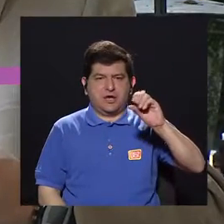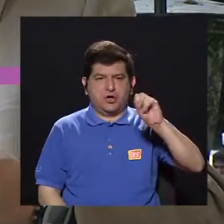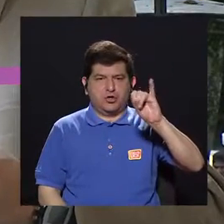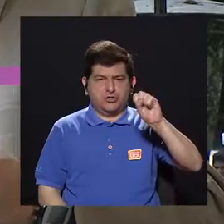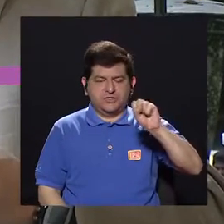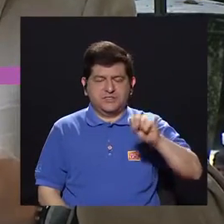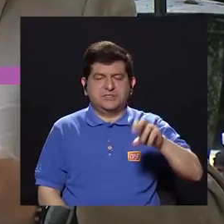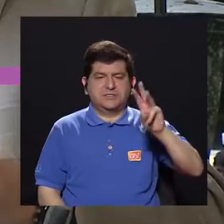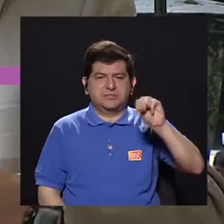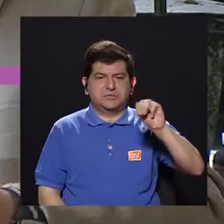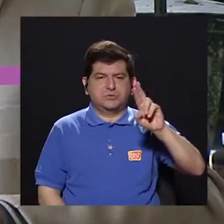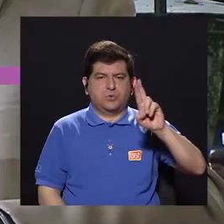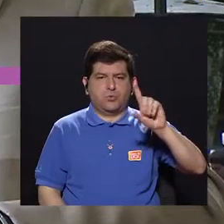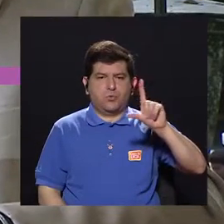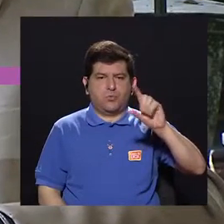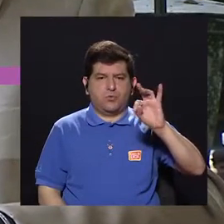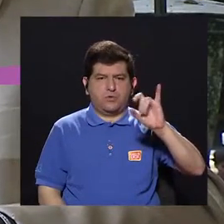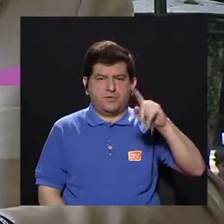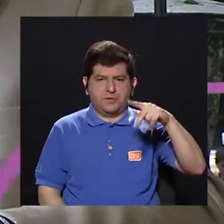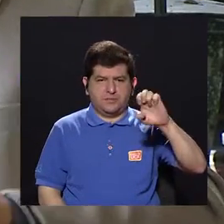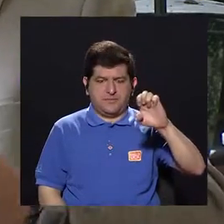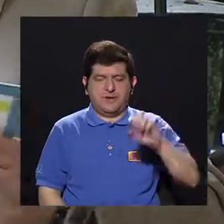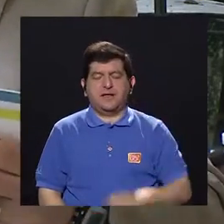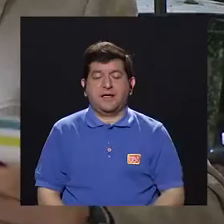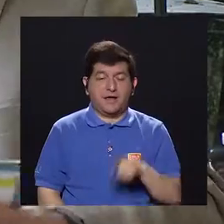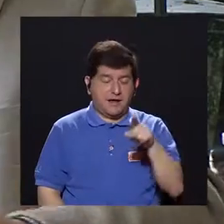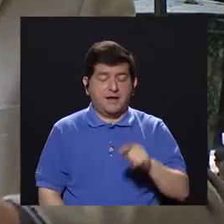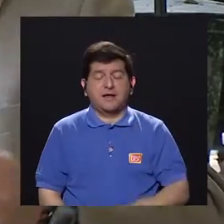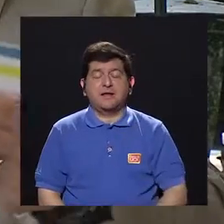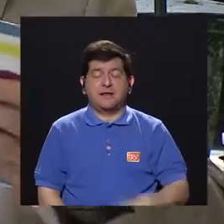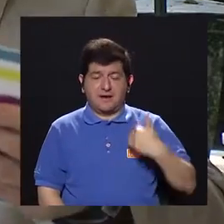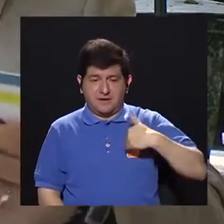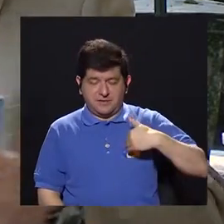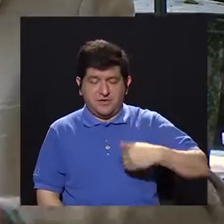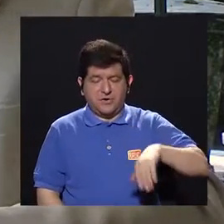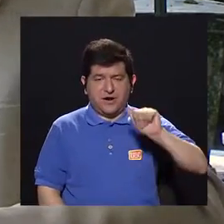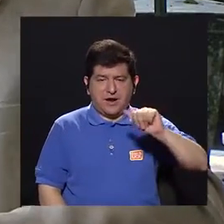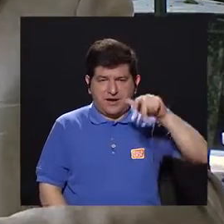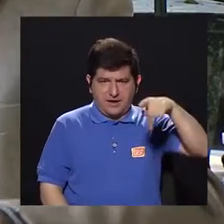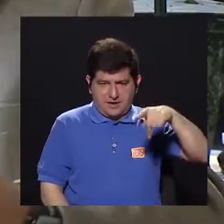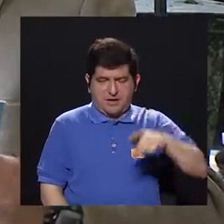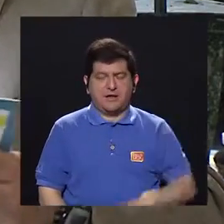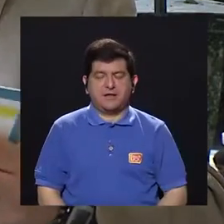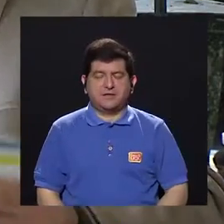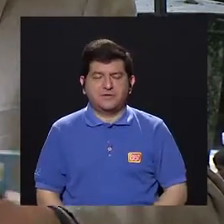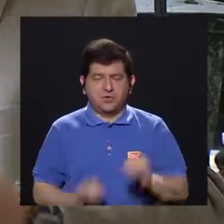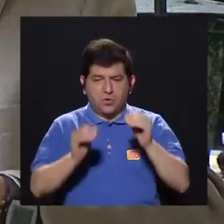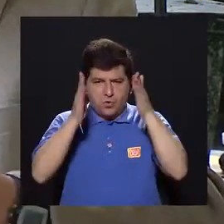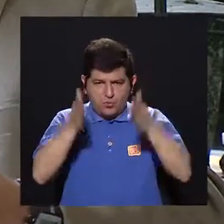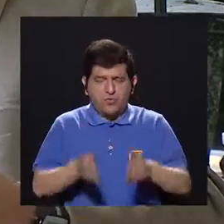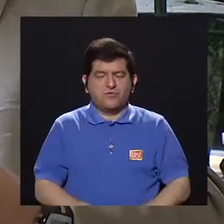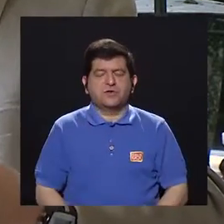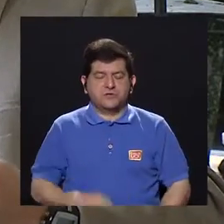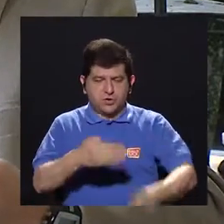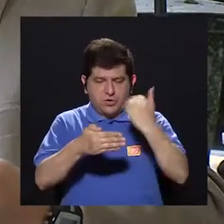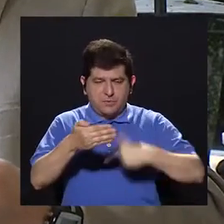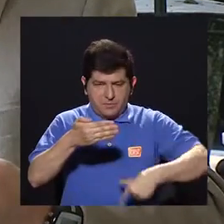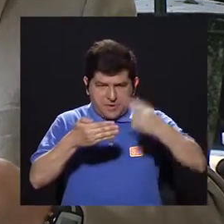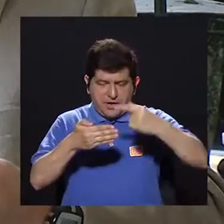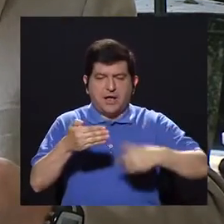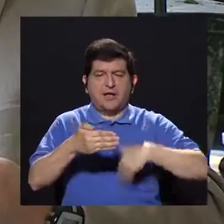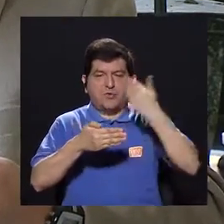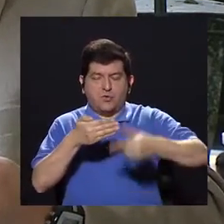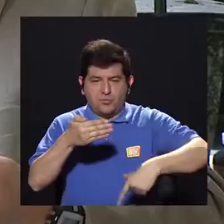invitado, el doctor Alexander Parajeles, quien es neurólogo, profesor de pregrado y posgrado de la Universidad de Costa